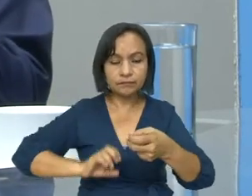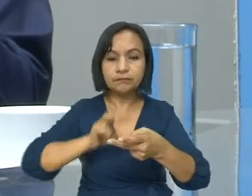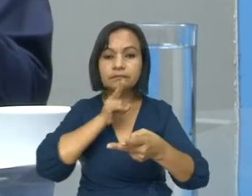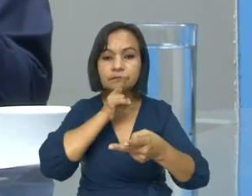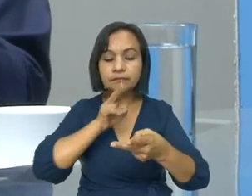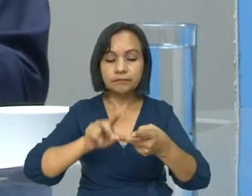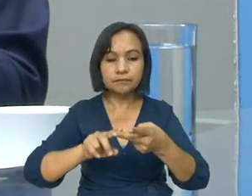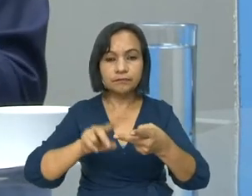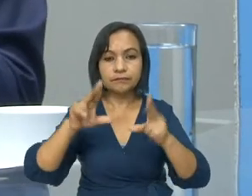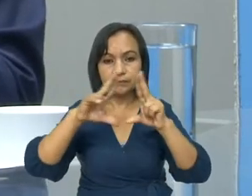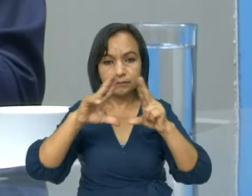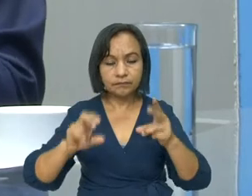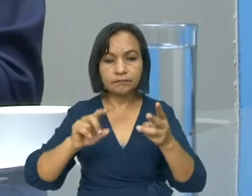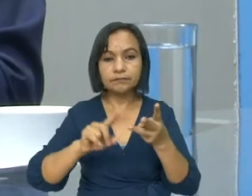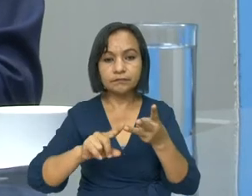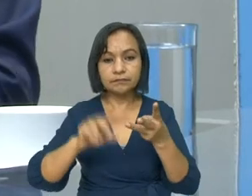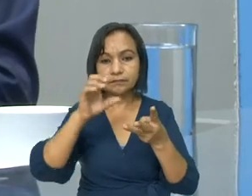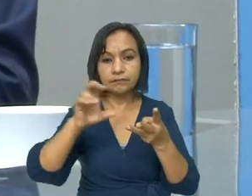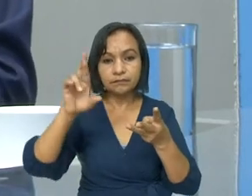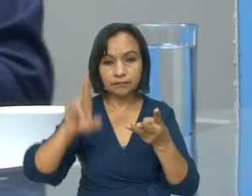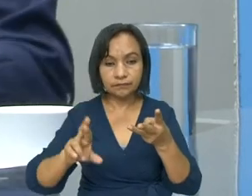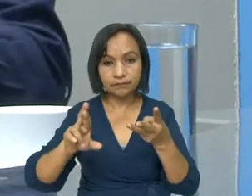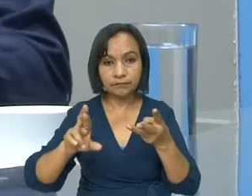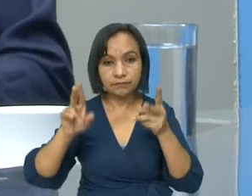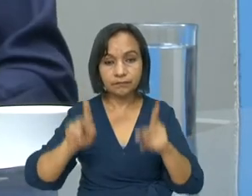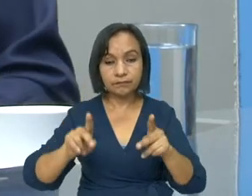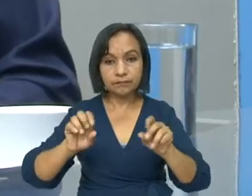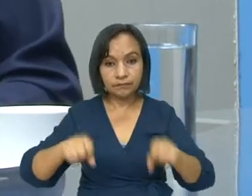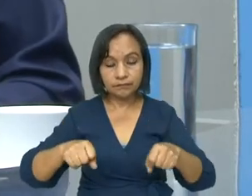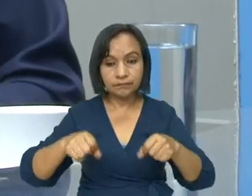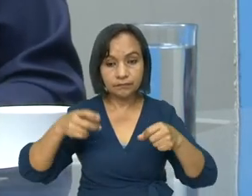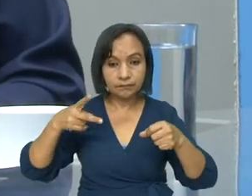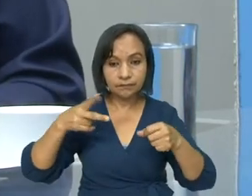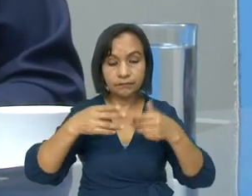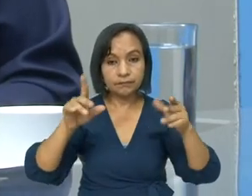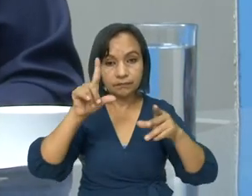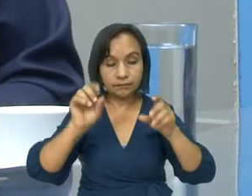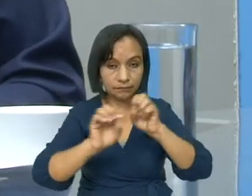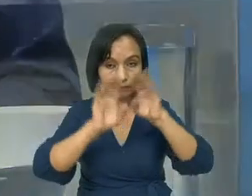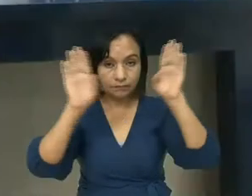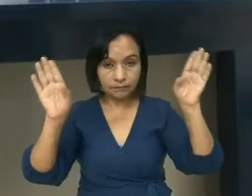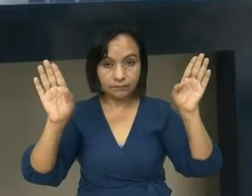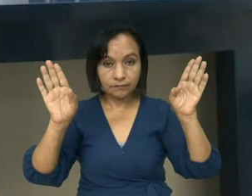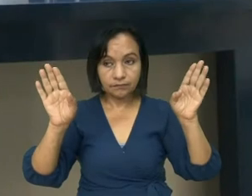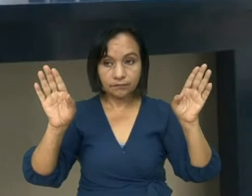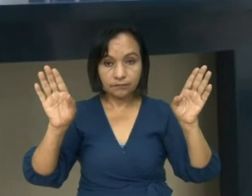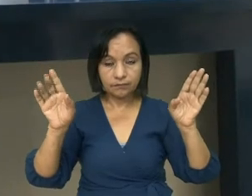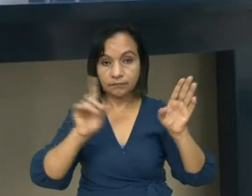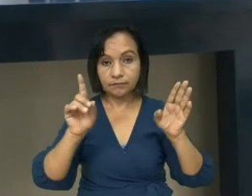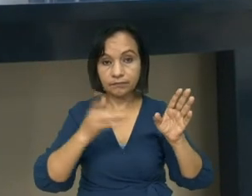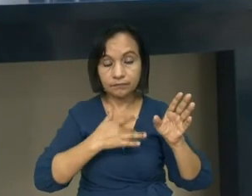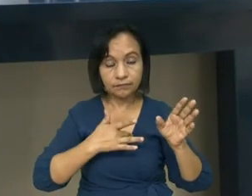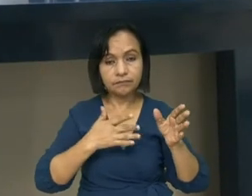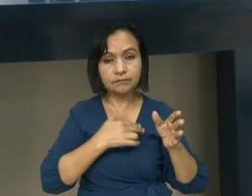Honduras, Nicaragua, lógicamente, y sí, Costa Rica. Se inaugura a las 10 de la mañana. No necesariamente